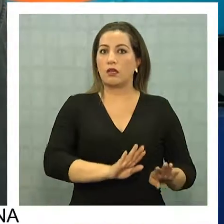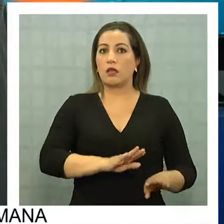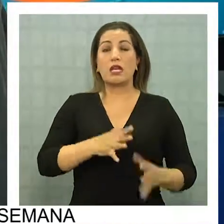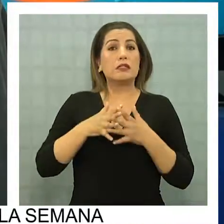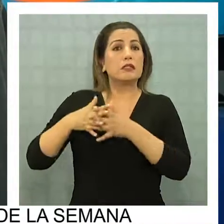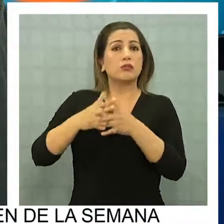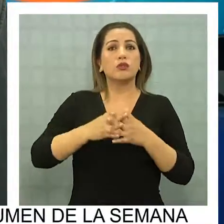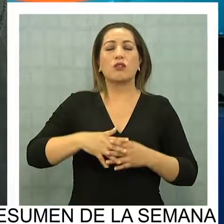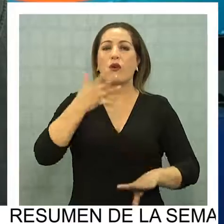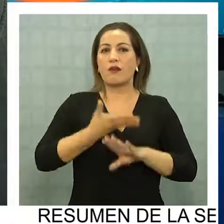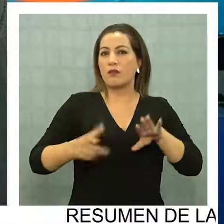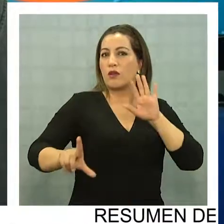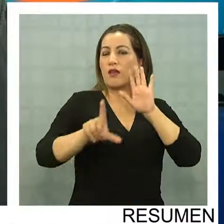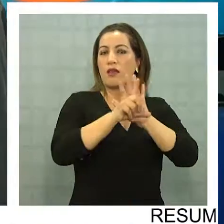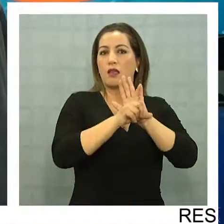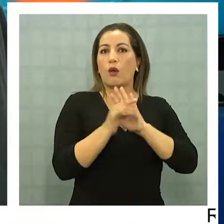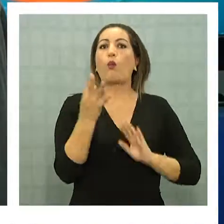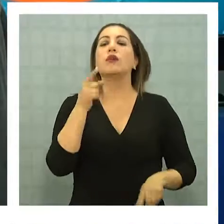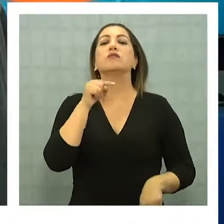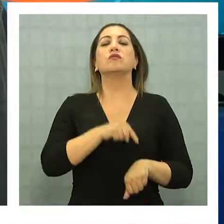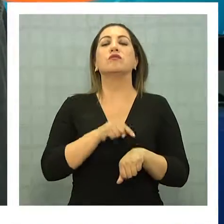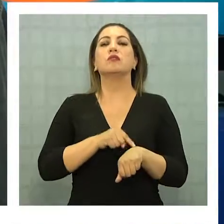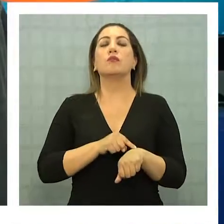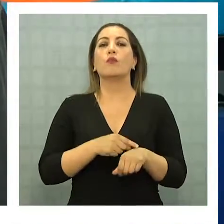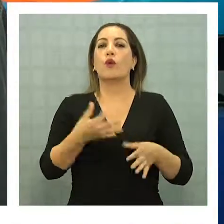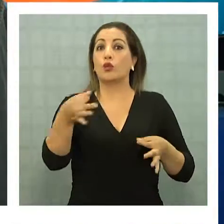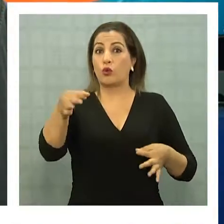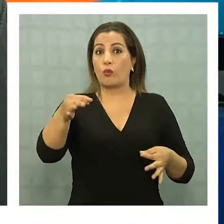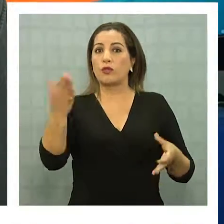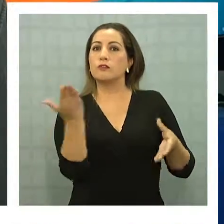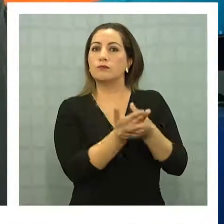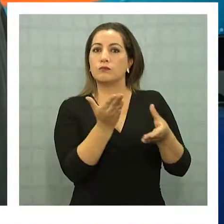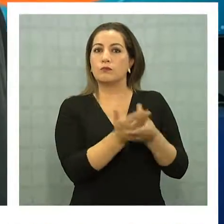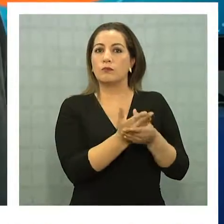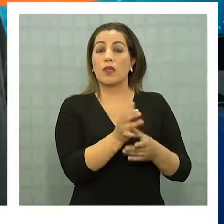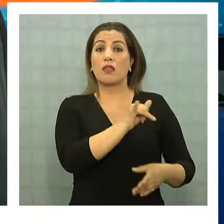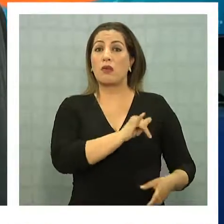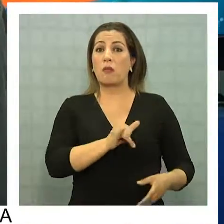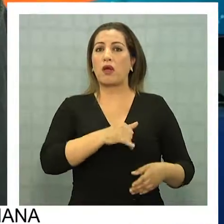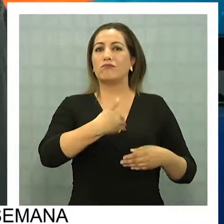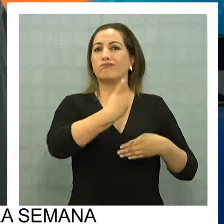países existen leyes de cuánto tiempo tienen que mantenerse esos archivos y luego se